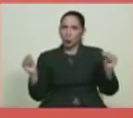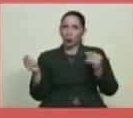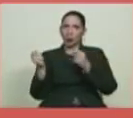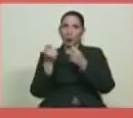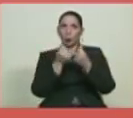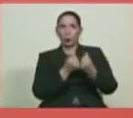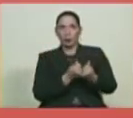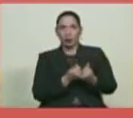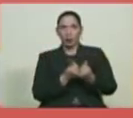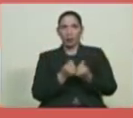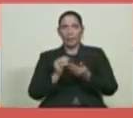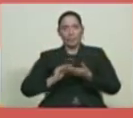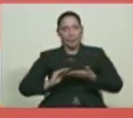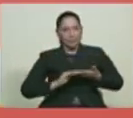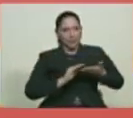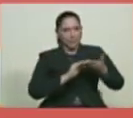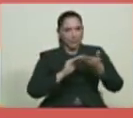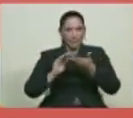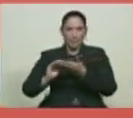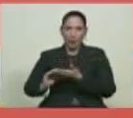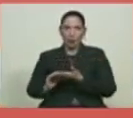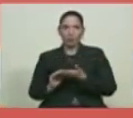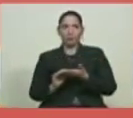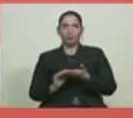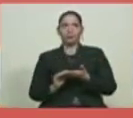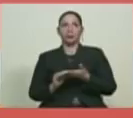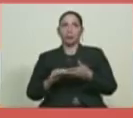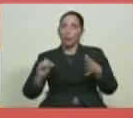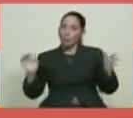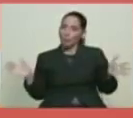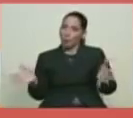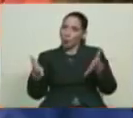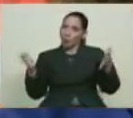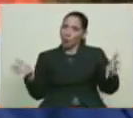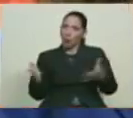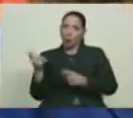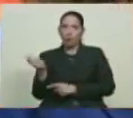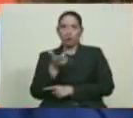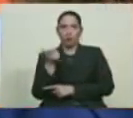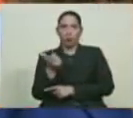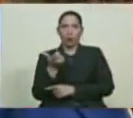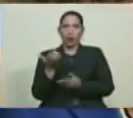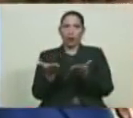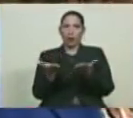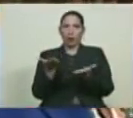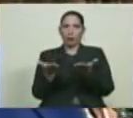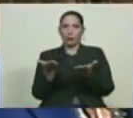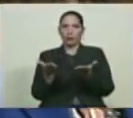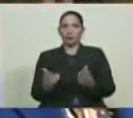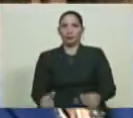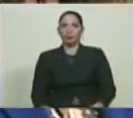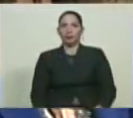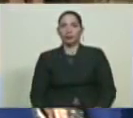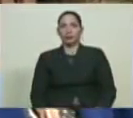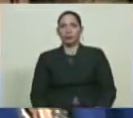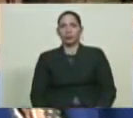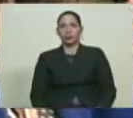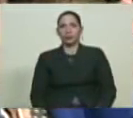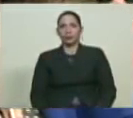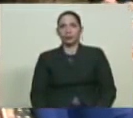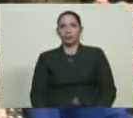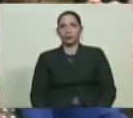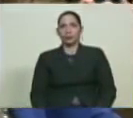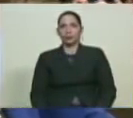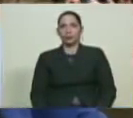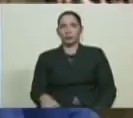corrige distorsiones y sobre todo promueve la búsqueda del equilibrio. En un panorama donde se había